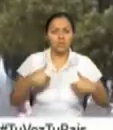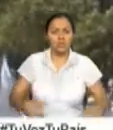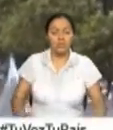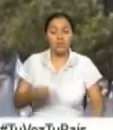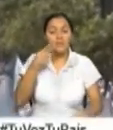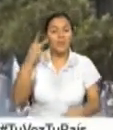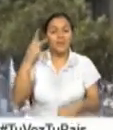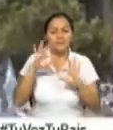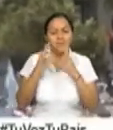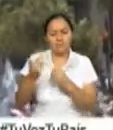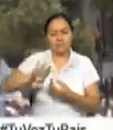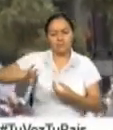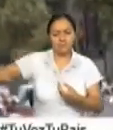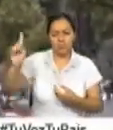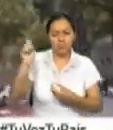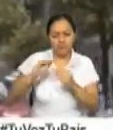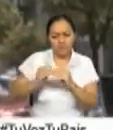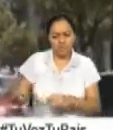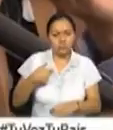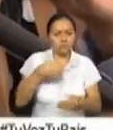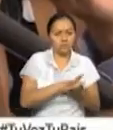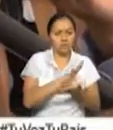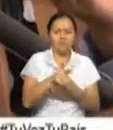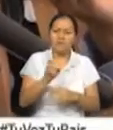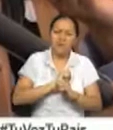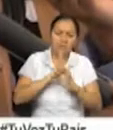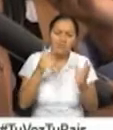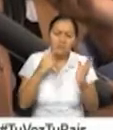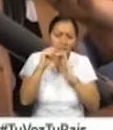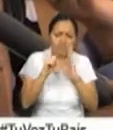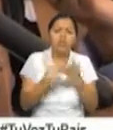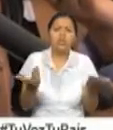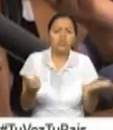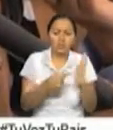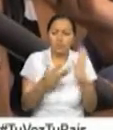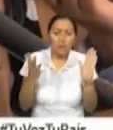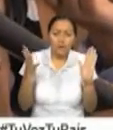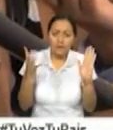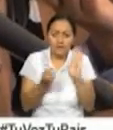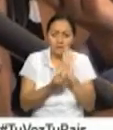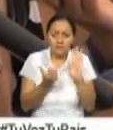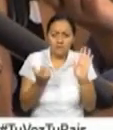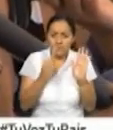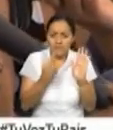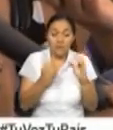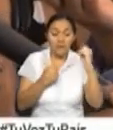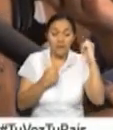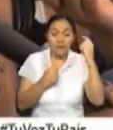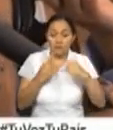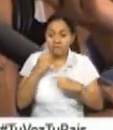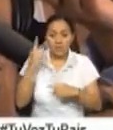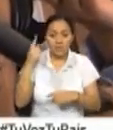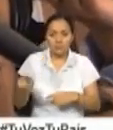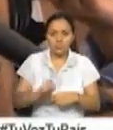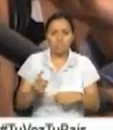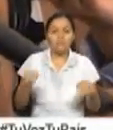familia a la formación de sus hijos. Alemán lo aclara. En ningún artículo de la ley pues dice que se quita el derecho de educar a los padres, más bien se